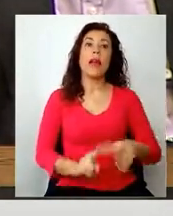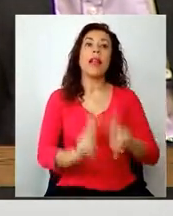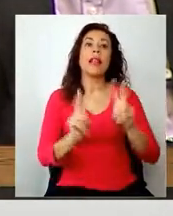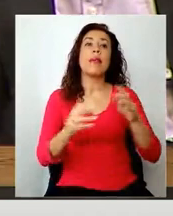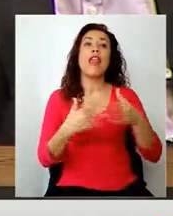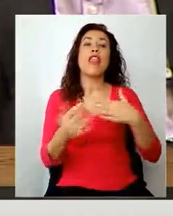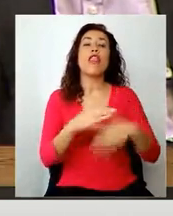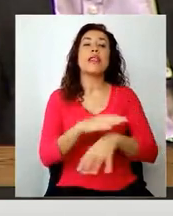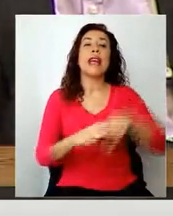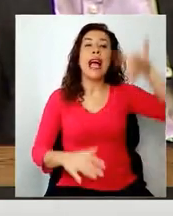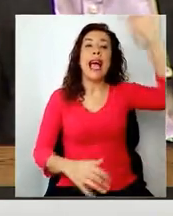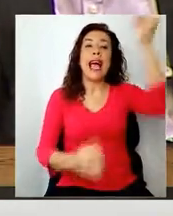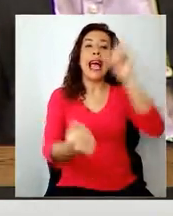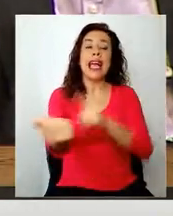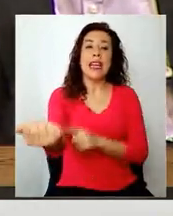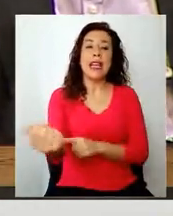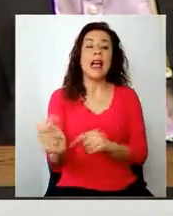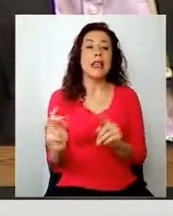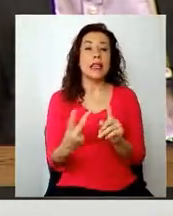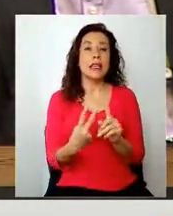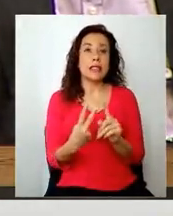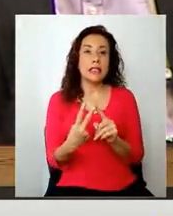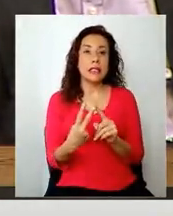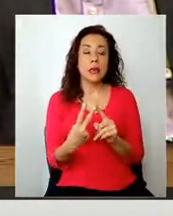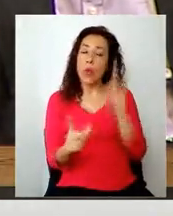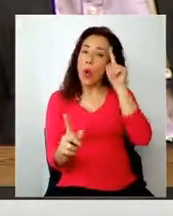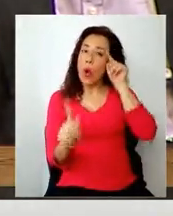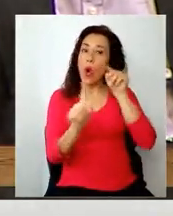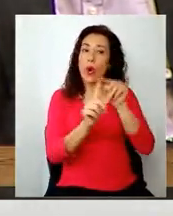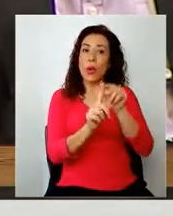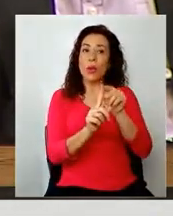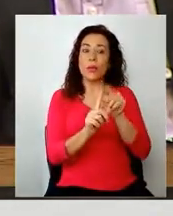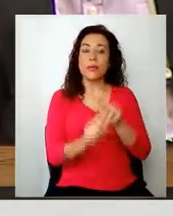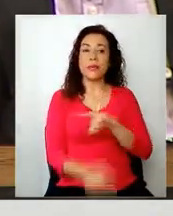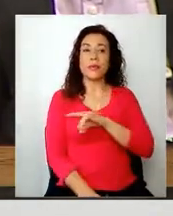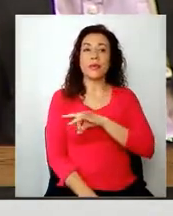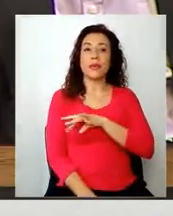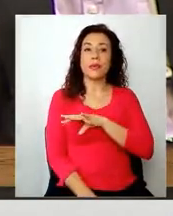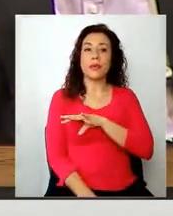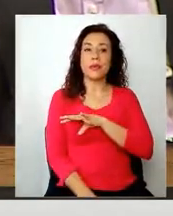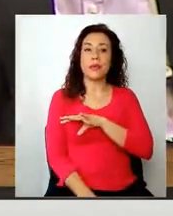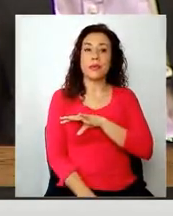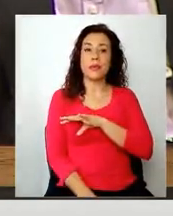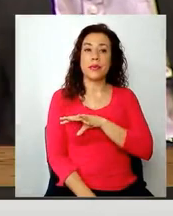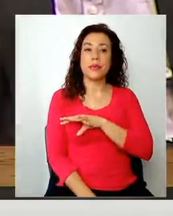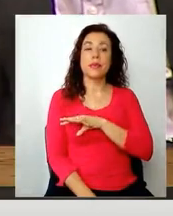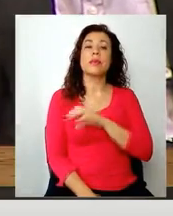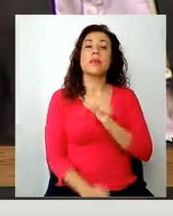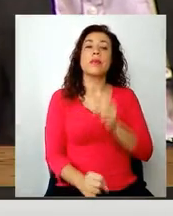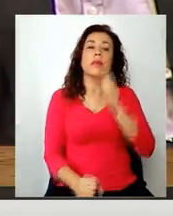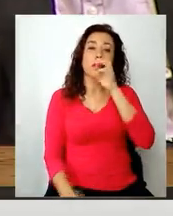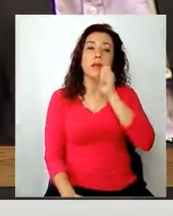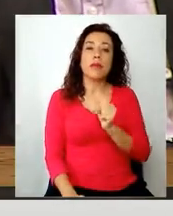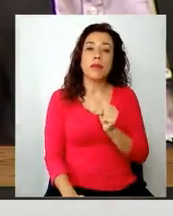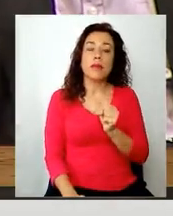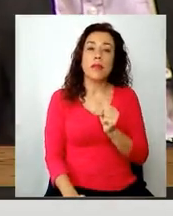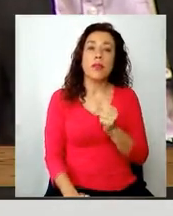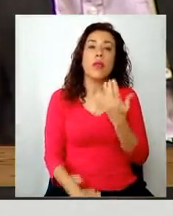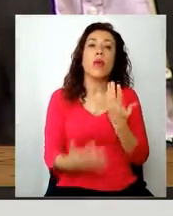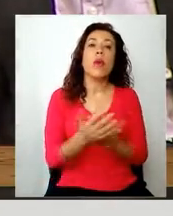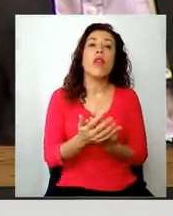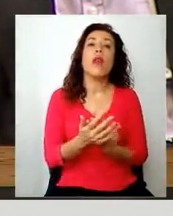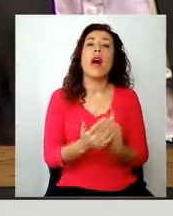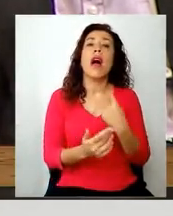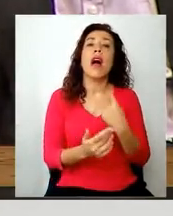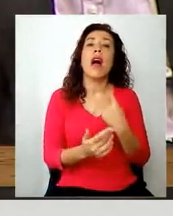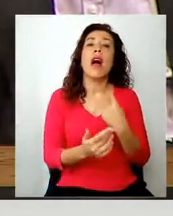el segundo objetivo es que chile cree resiliencia ante los impactos negativos que